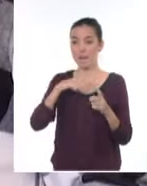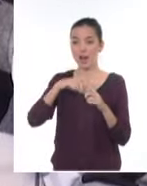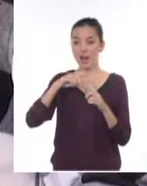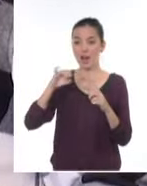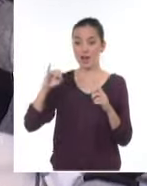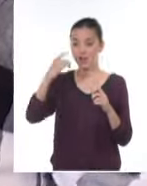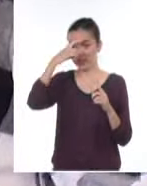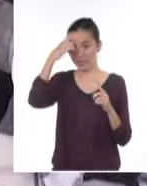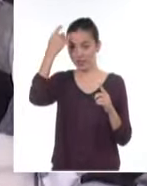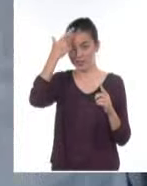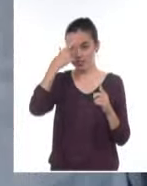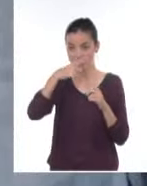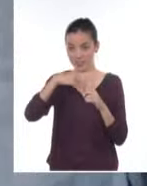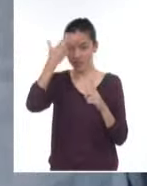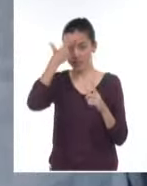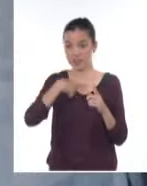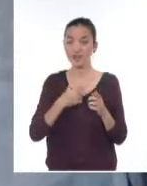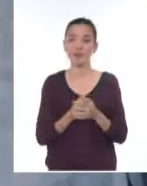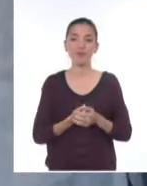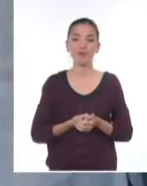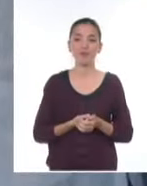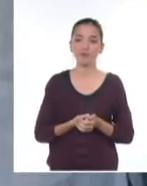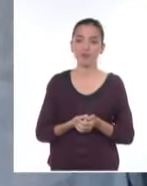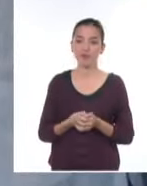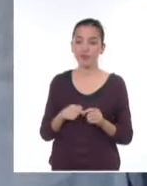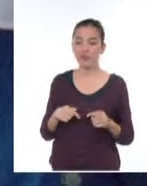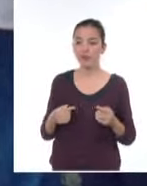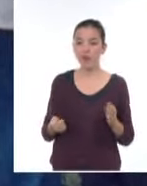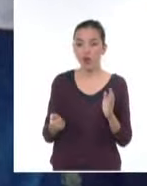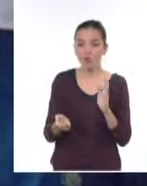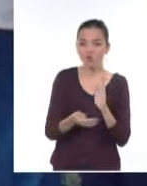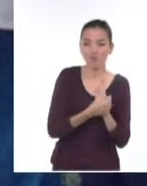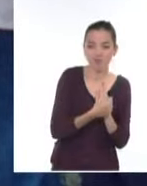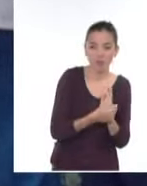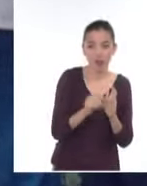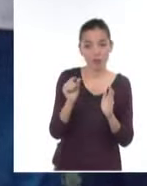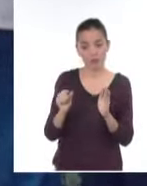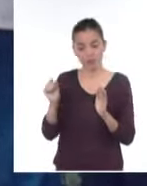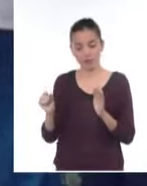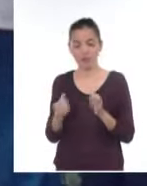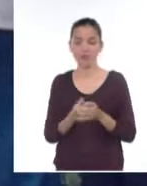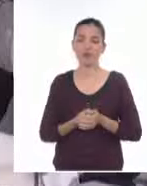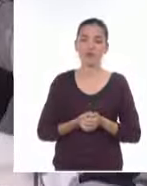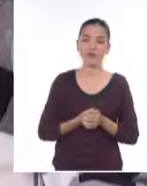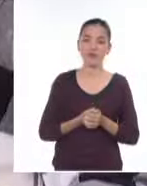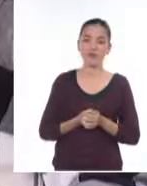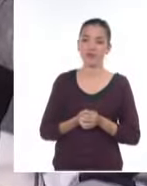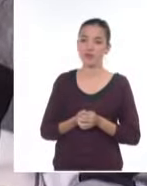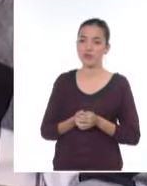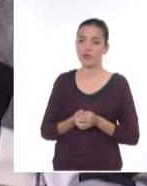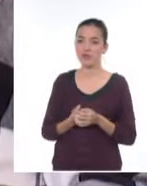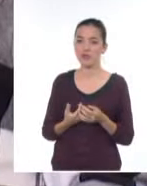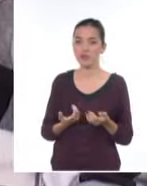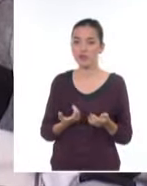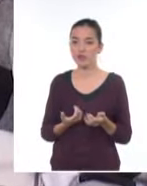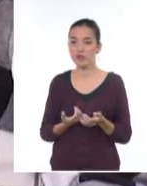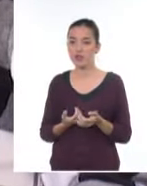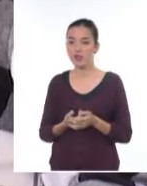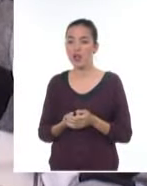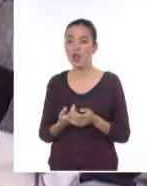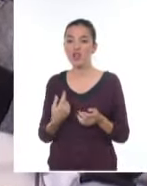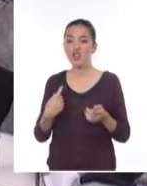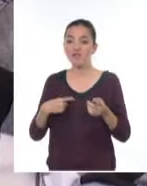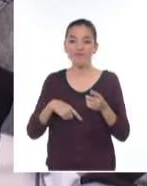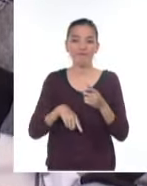el cuarto ese que está a la derecha. Y mi papá y el compañero Raúl Cupero lo llevan al sitio en donde